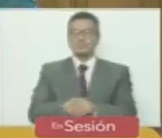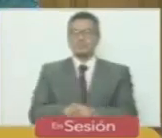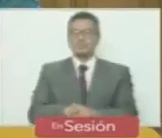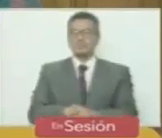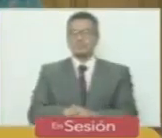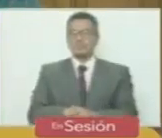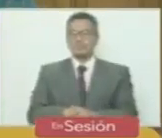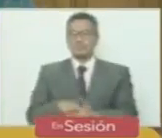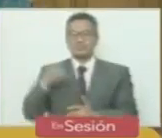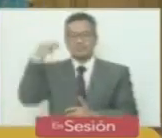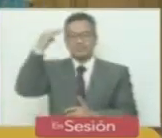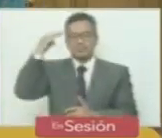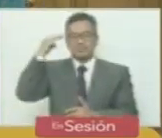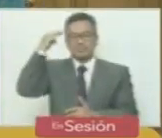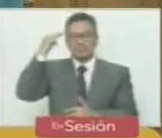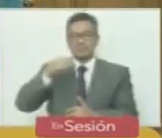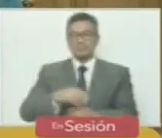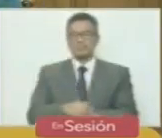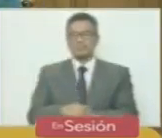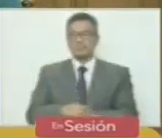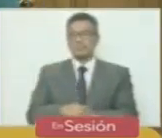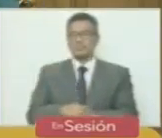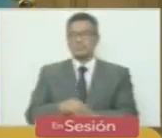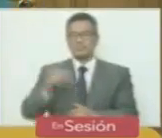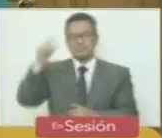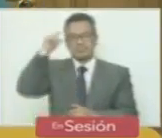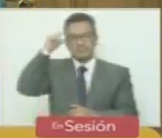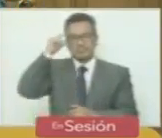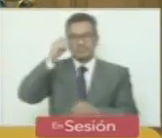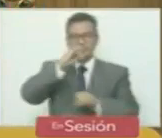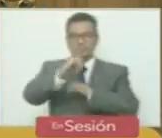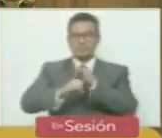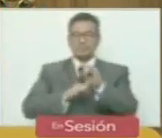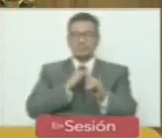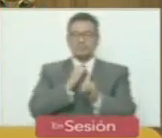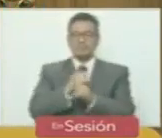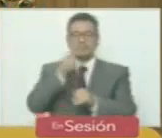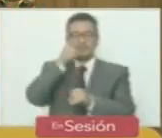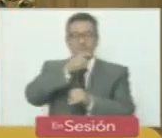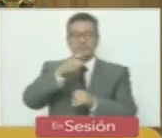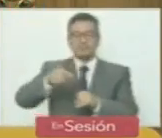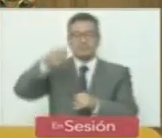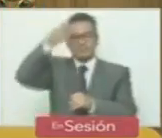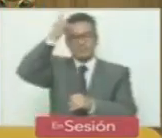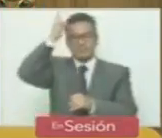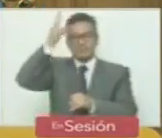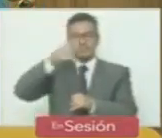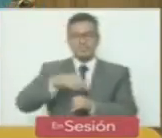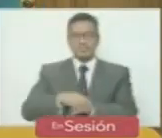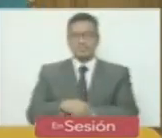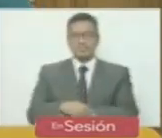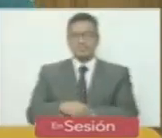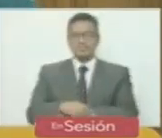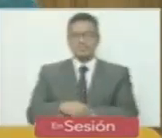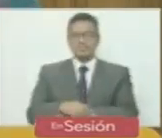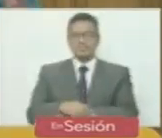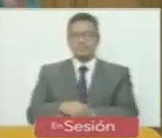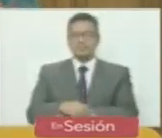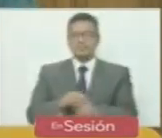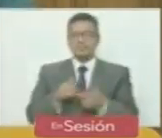en conmemoración del Día Internacional de los Pueblos Indígenas.